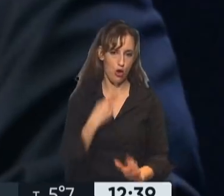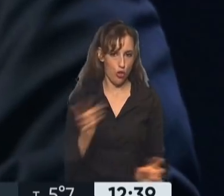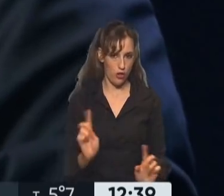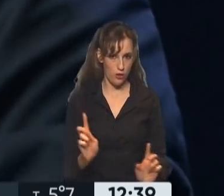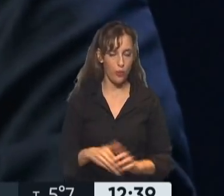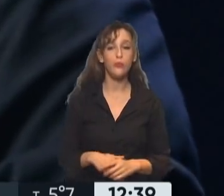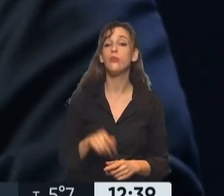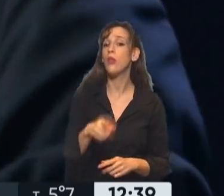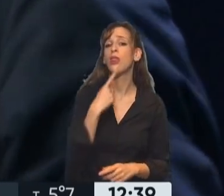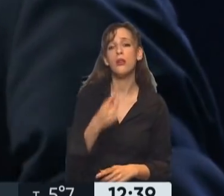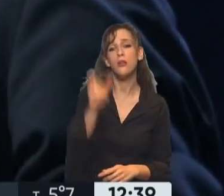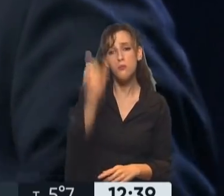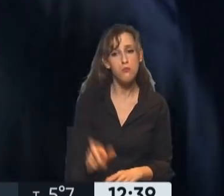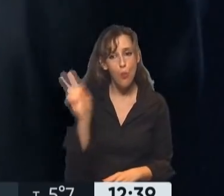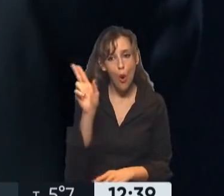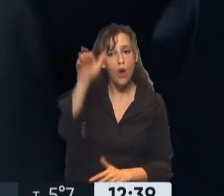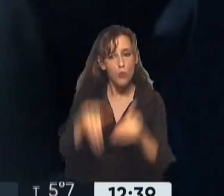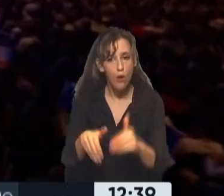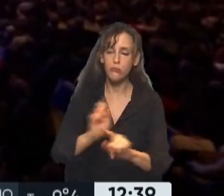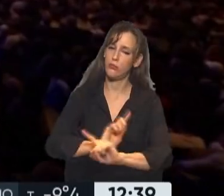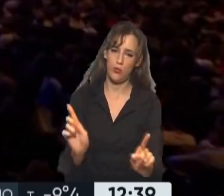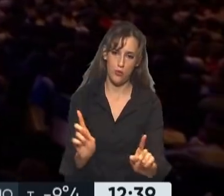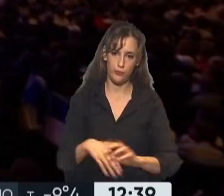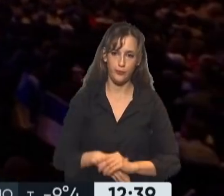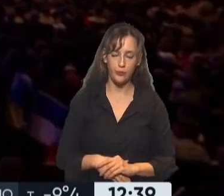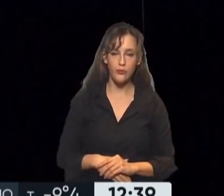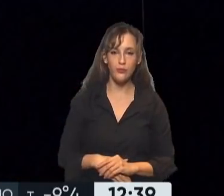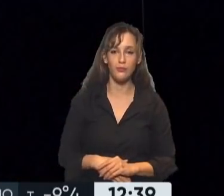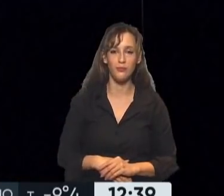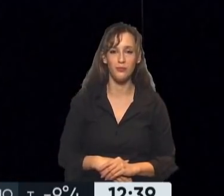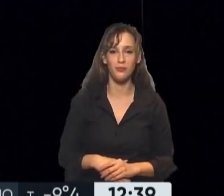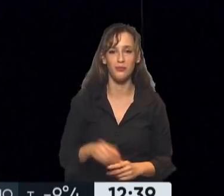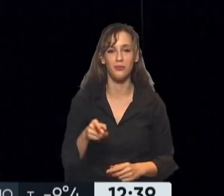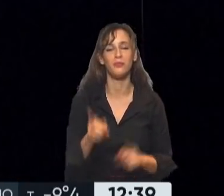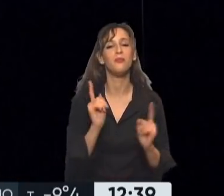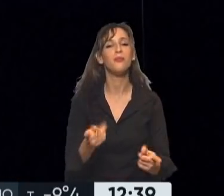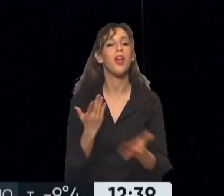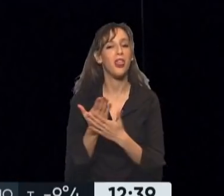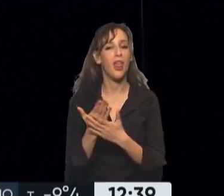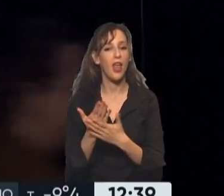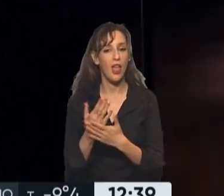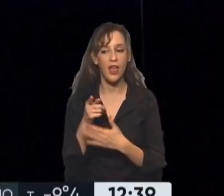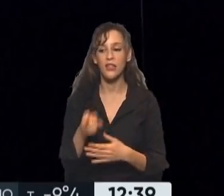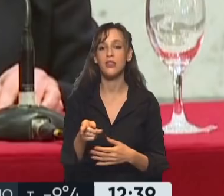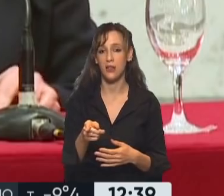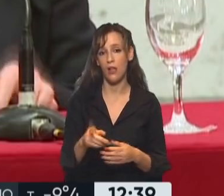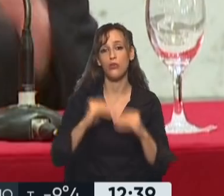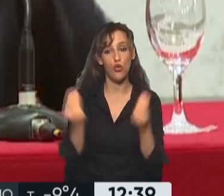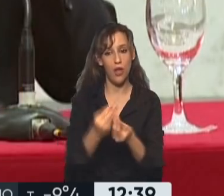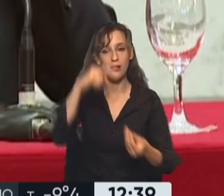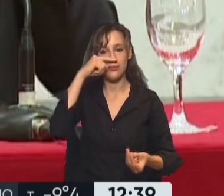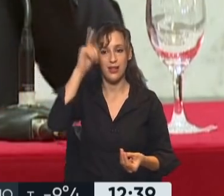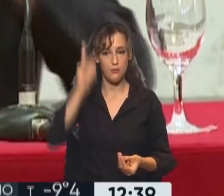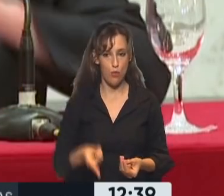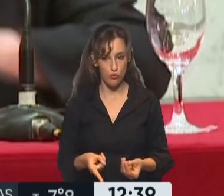Pen. Hacia la derecha, Le Pen cuenta con los votos de los nacionalistas de derecha Éric Zemmour, que obtuvo un 7%,